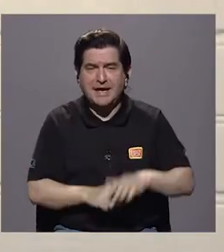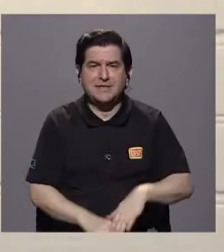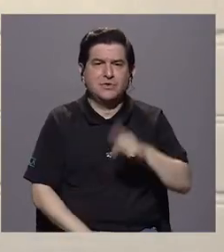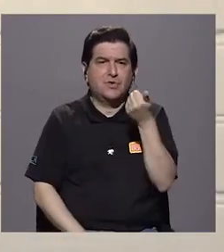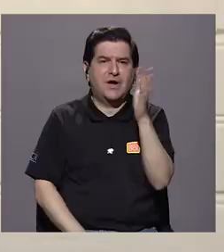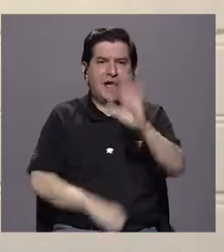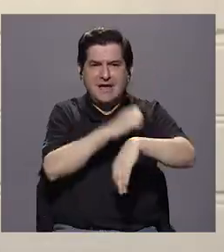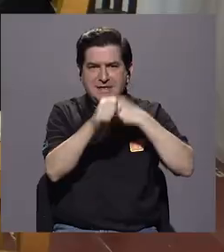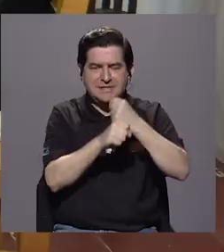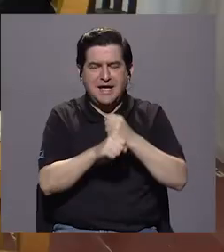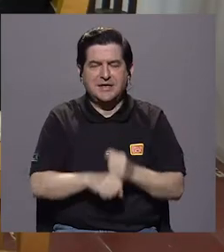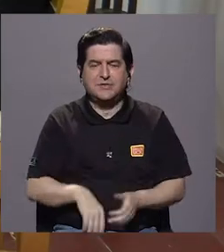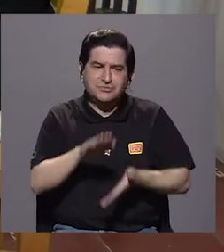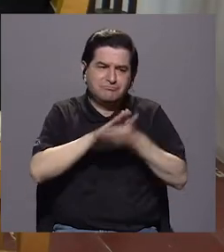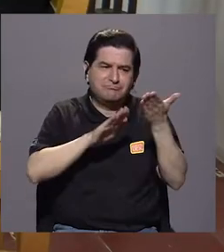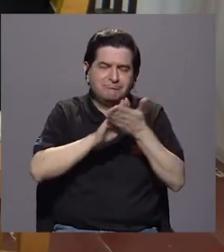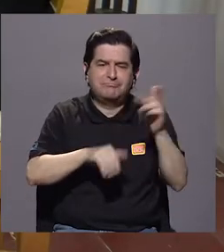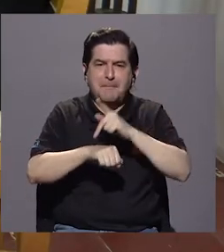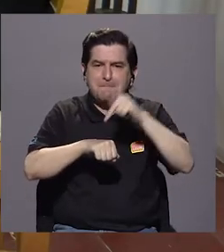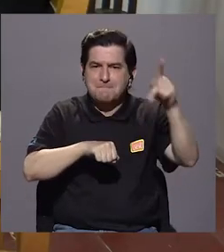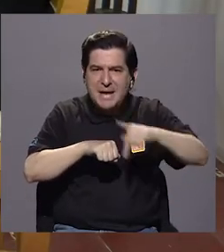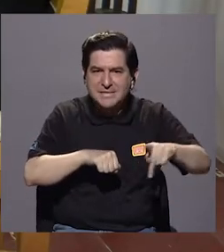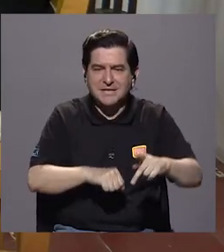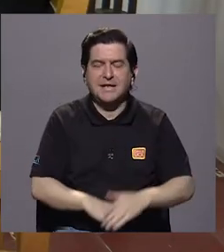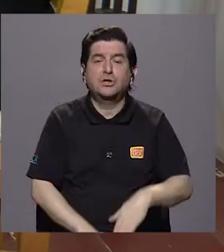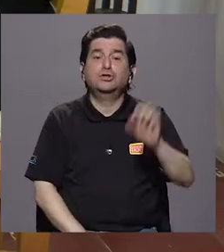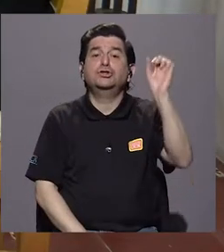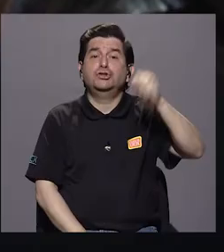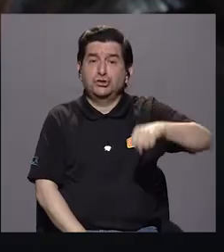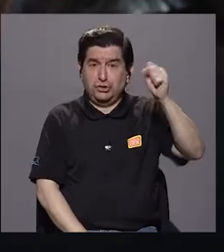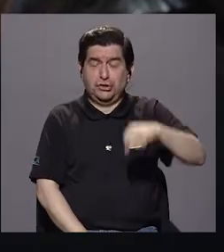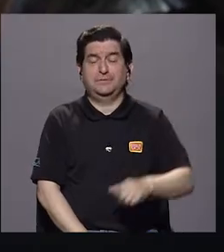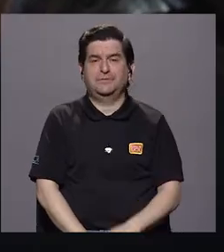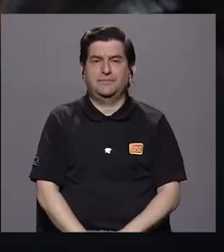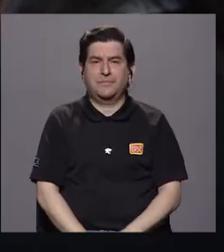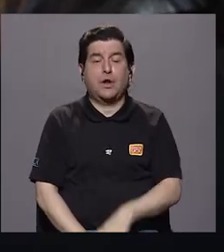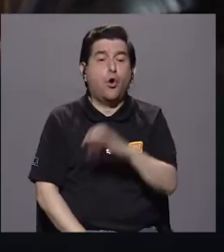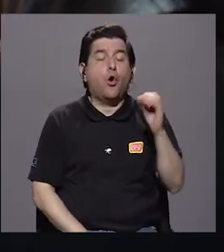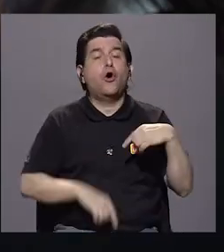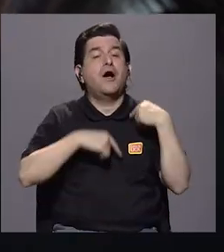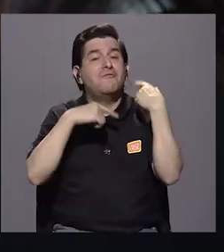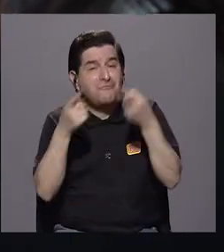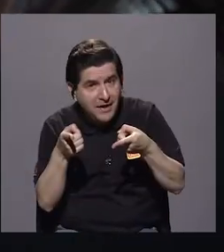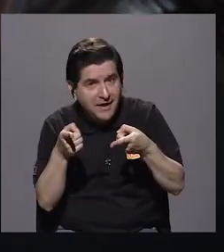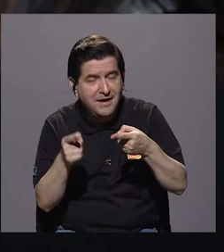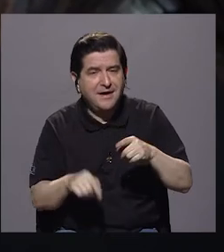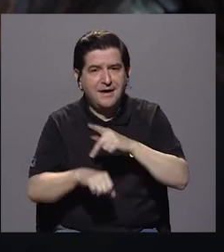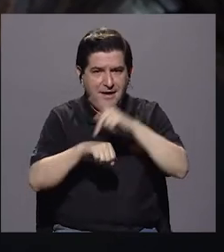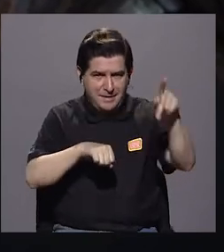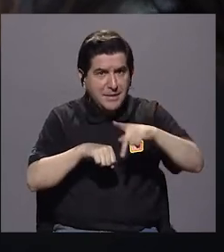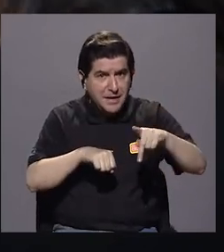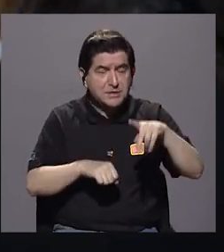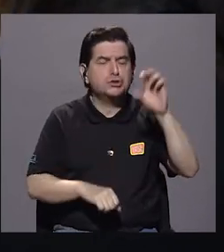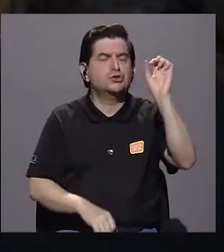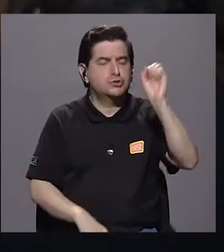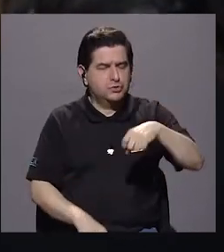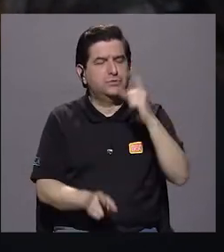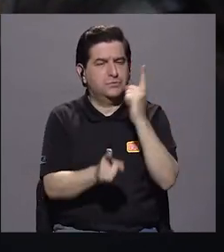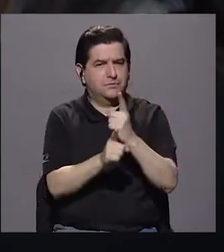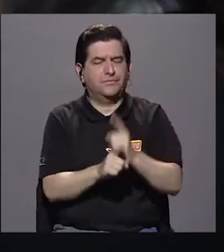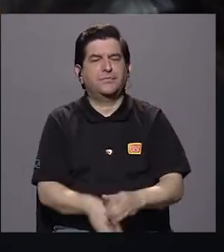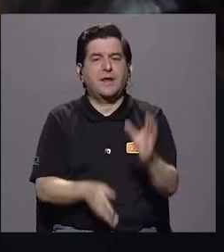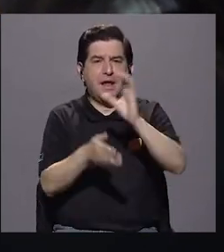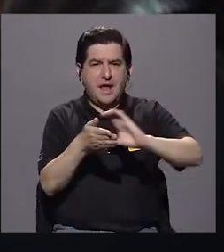hace salir de Pérez Celedón. Así es. De hacia Pérez Celedón, más bien. Hacia Pérez Celedón. Así es, porque el colegio